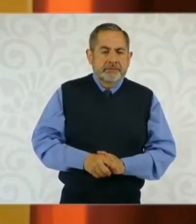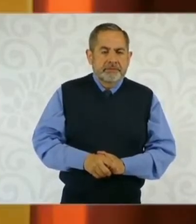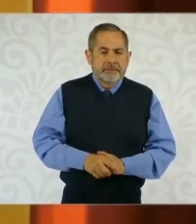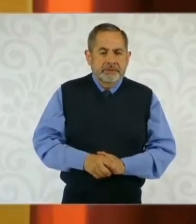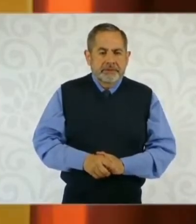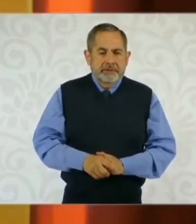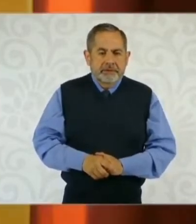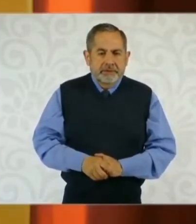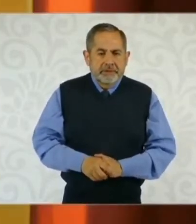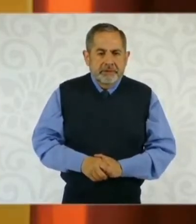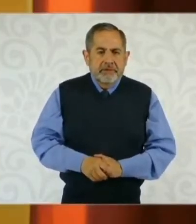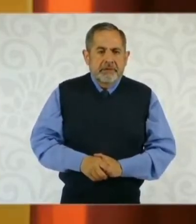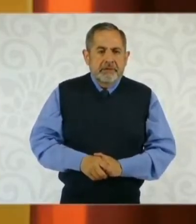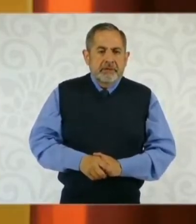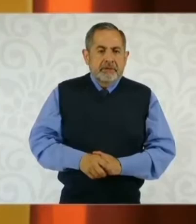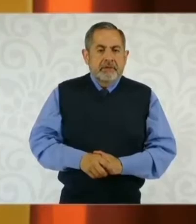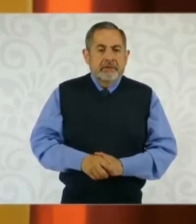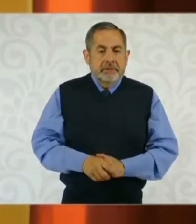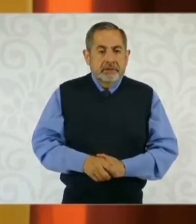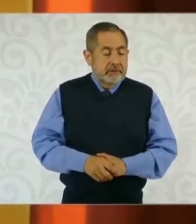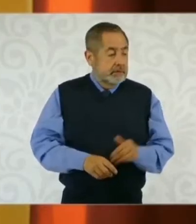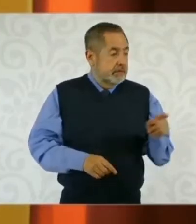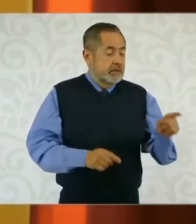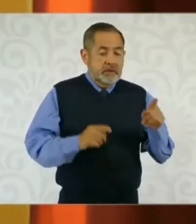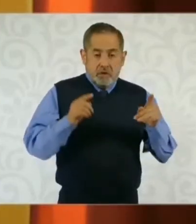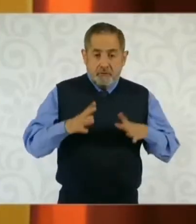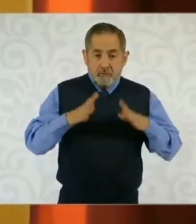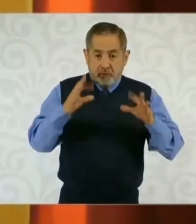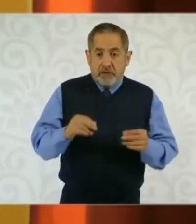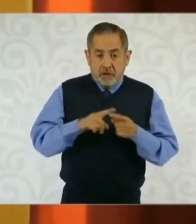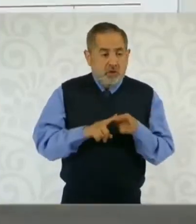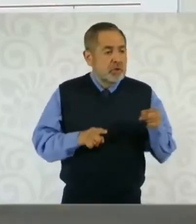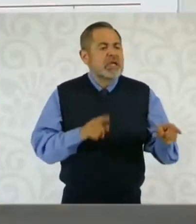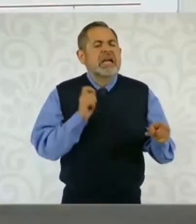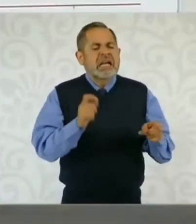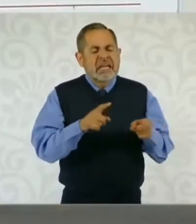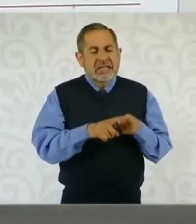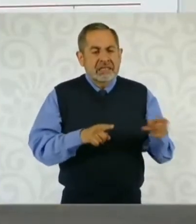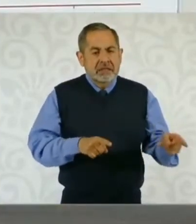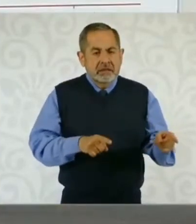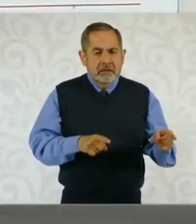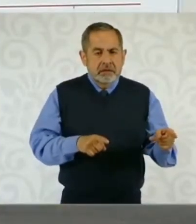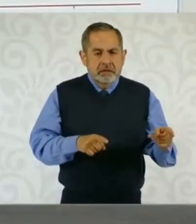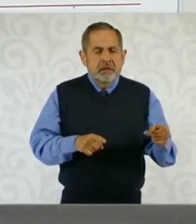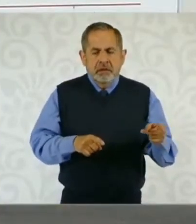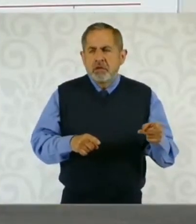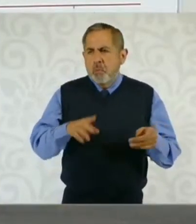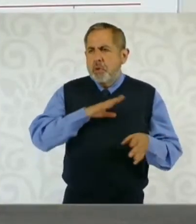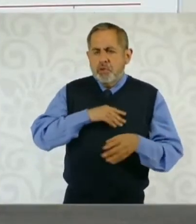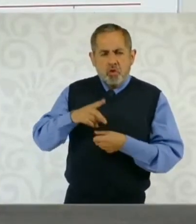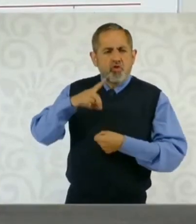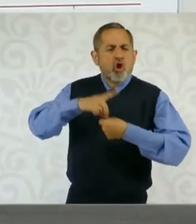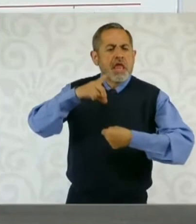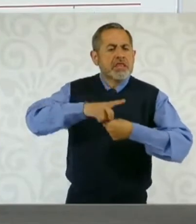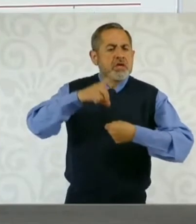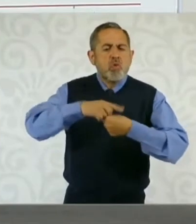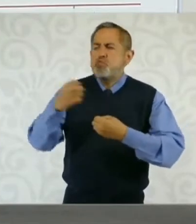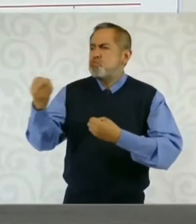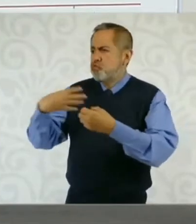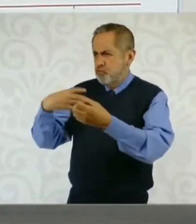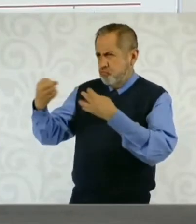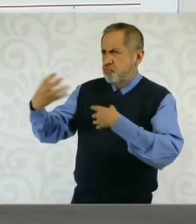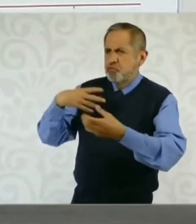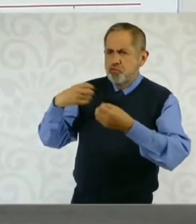Dentro de las actividades que tiene esta fundación está la de ser donataria autorizada, o sea